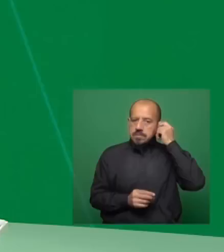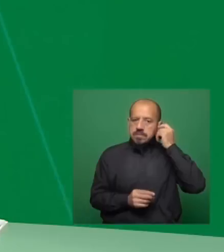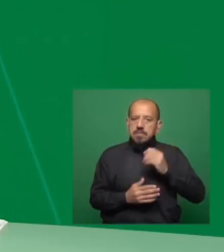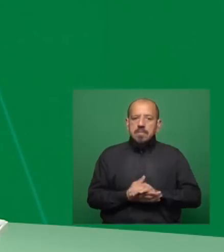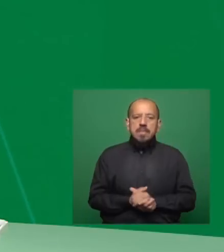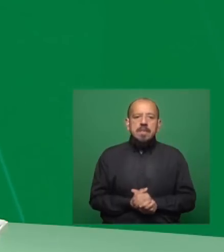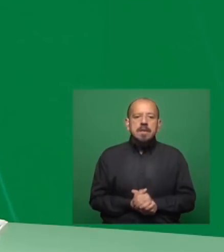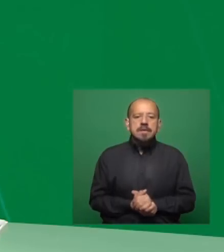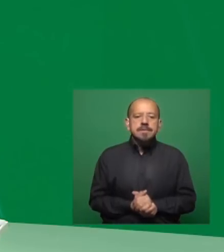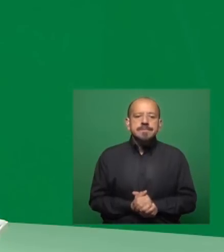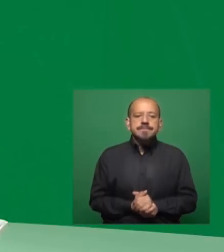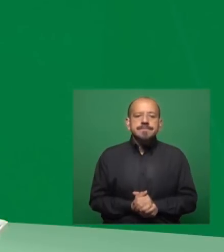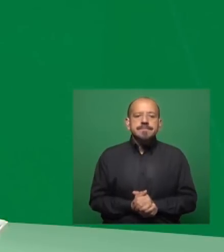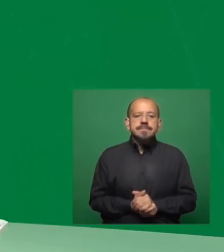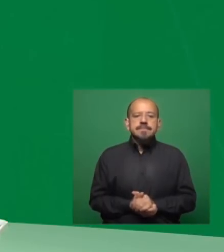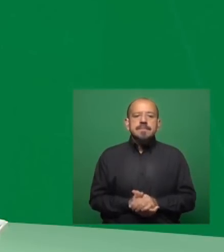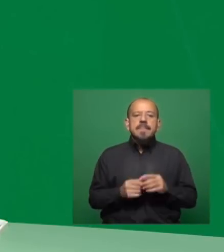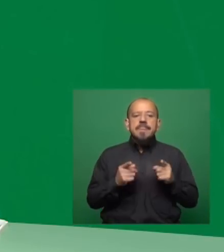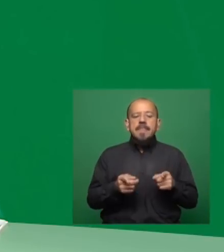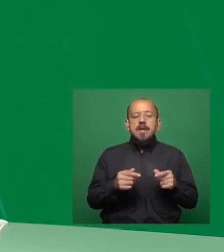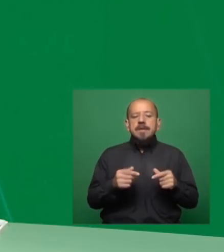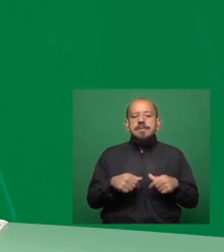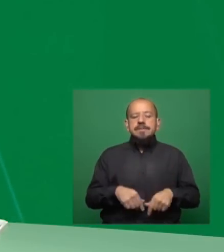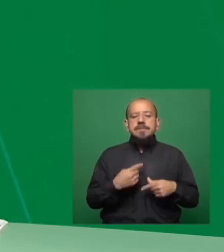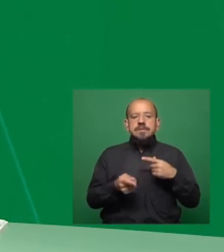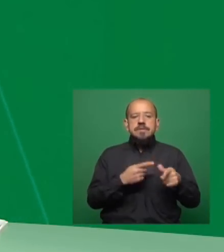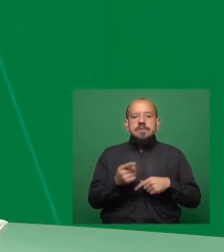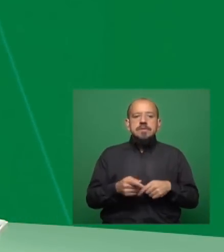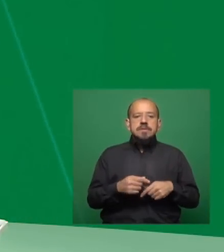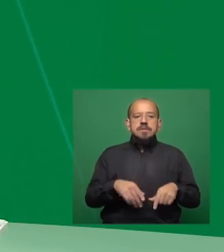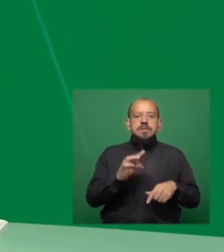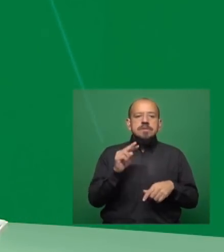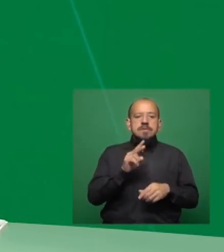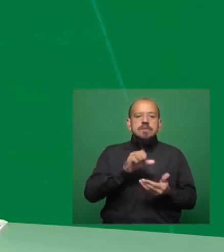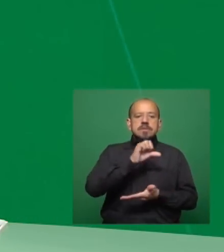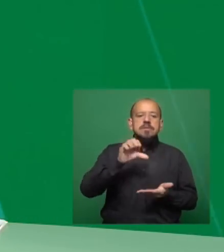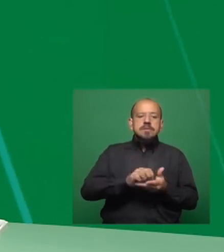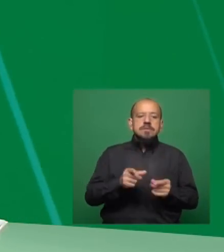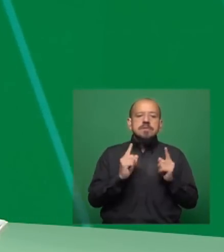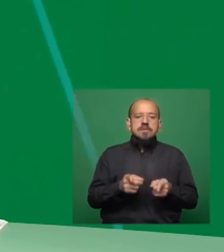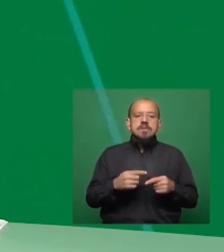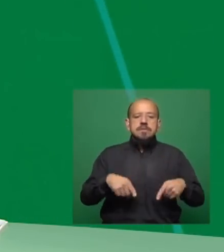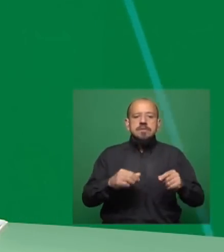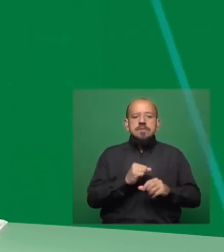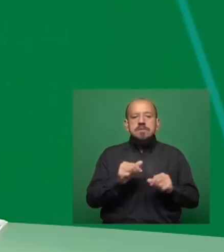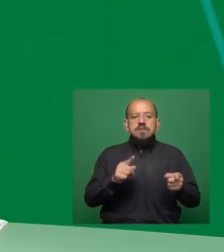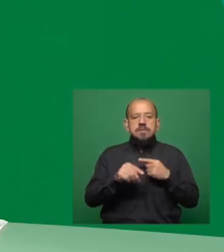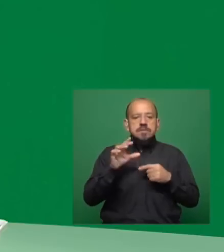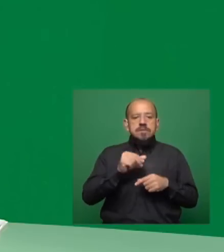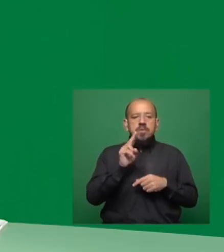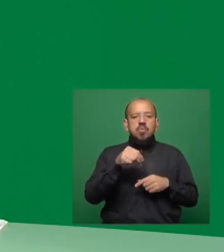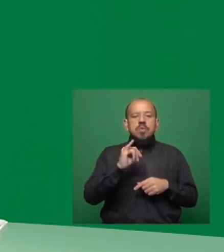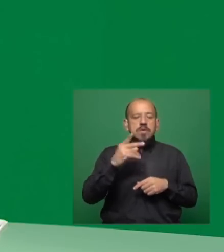Muchas gracias por estar del otro lado nos siguen a través de la pantalla de TV ciudad y también nos pueden escuchar por